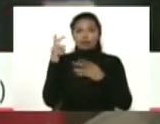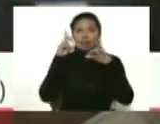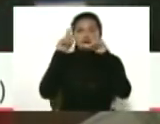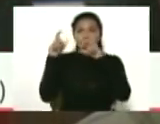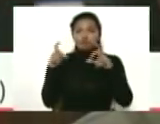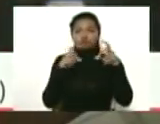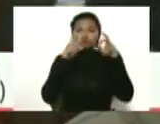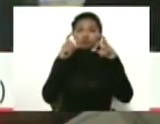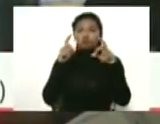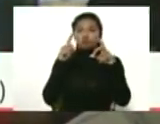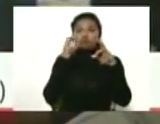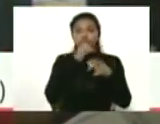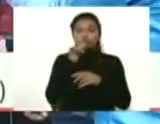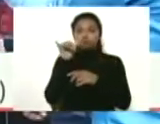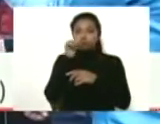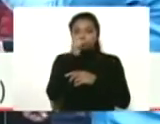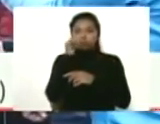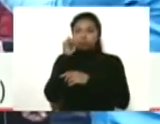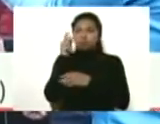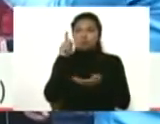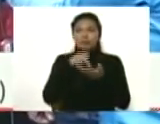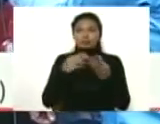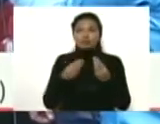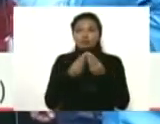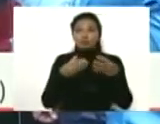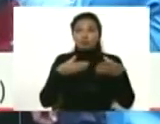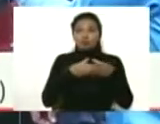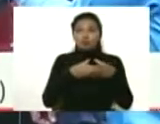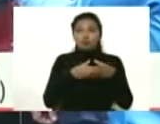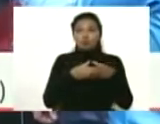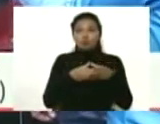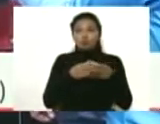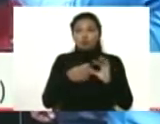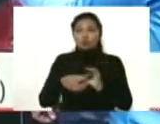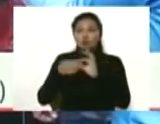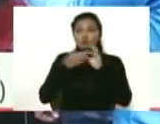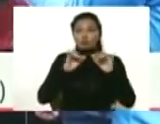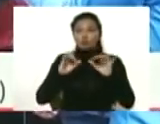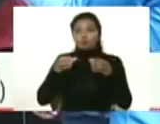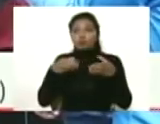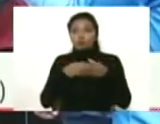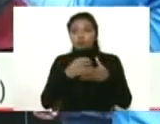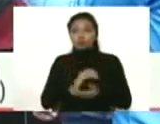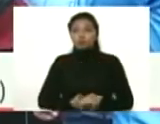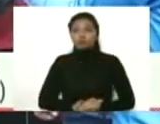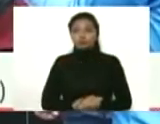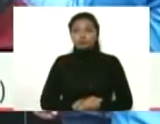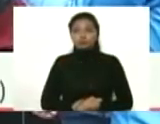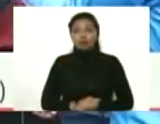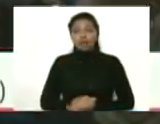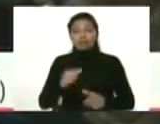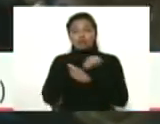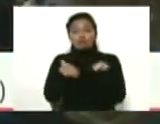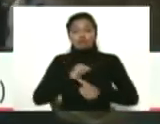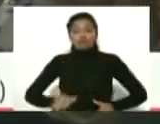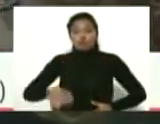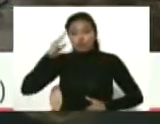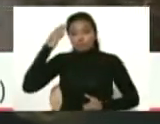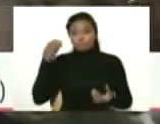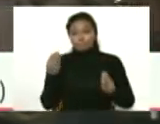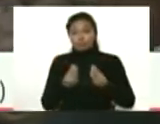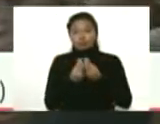imágenes de la presencia de Padrino con la clase obrera, la unión de la clase obrera y la Fuerza Armada Nacional